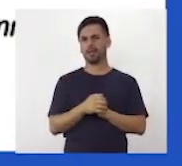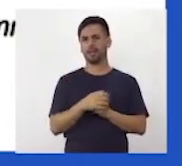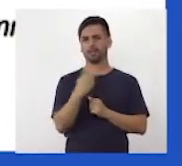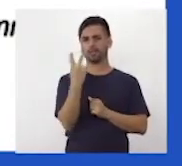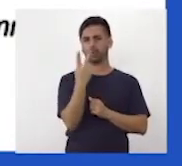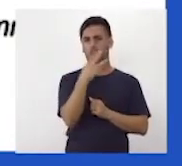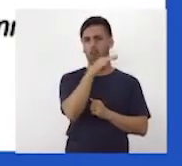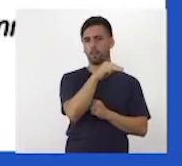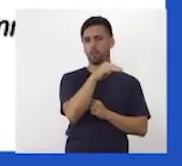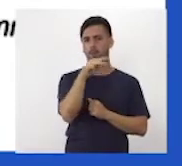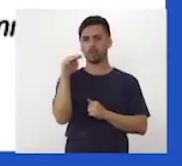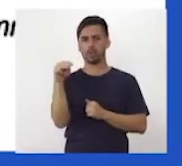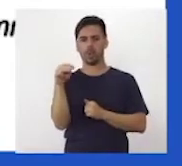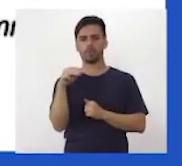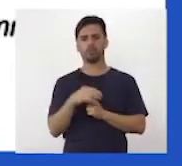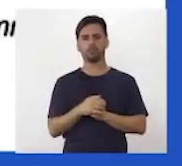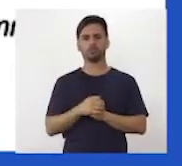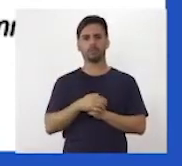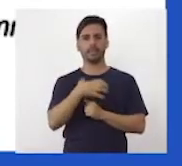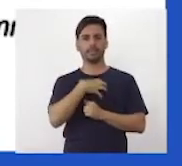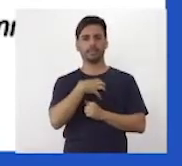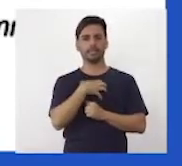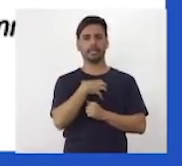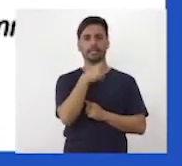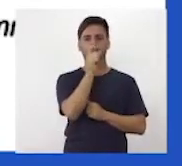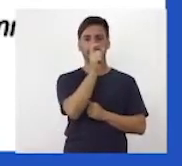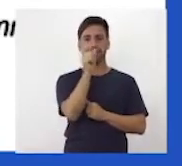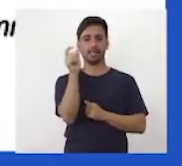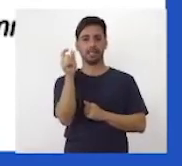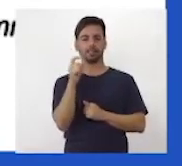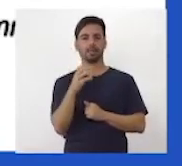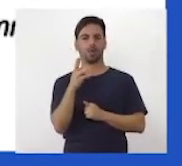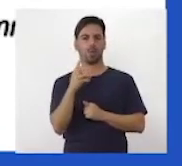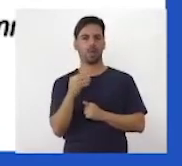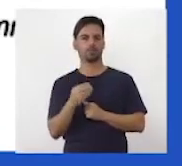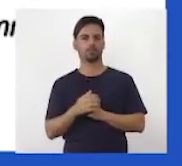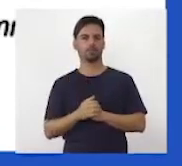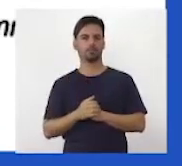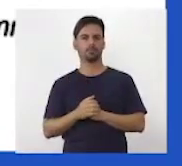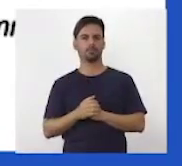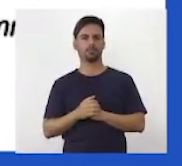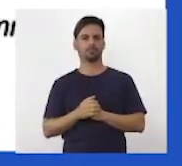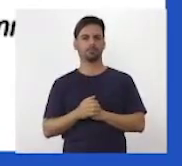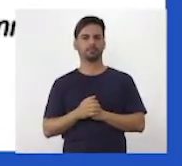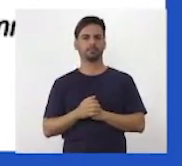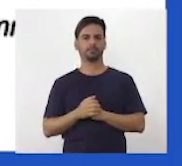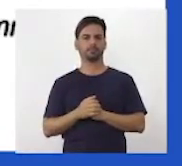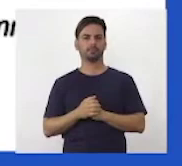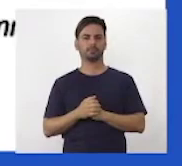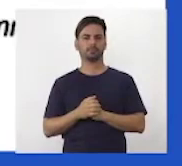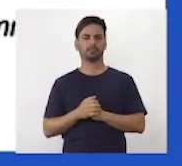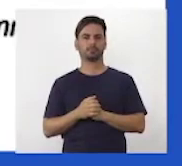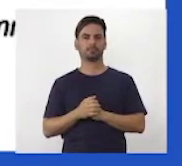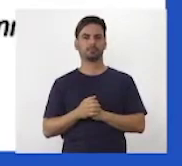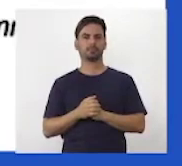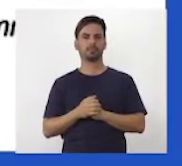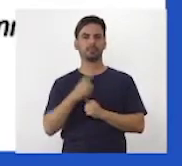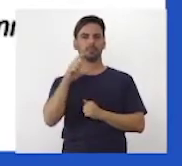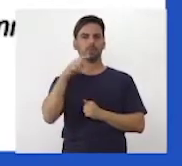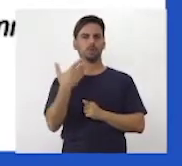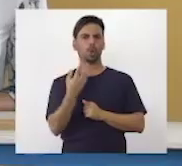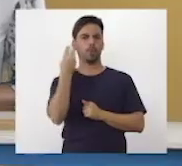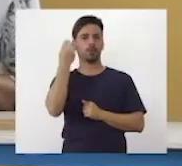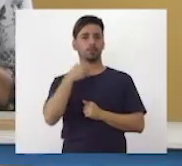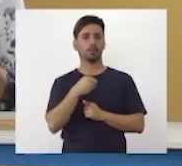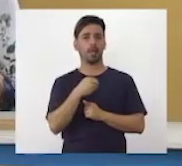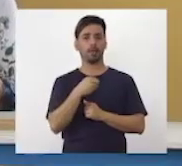dicen cómo determinar el cociente de dos monomios que poseen parte